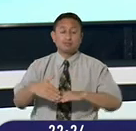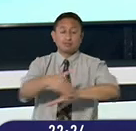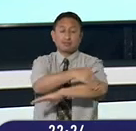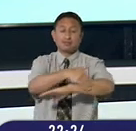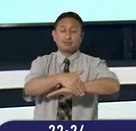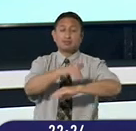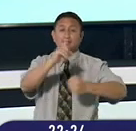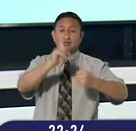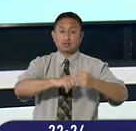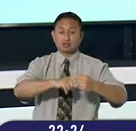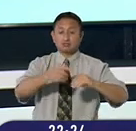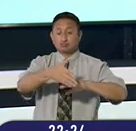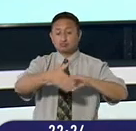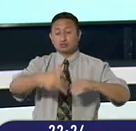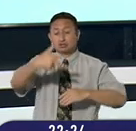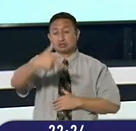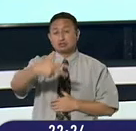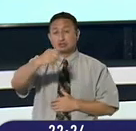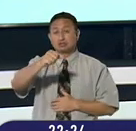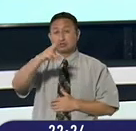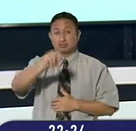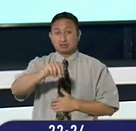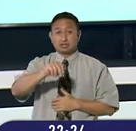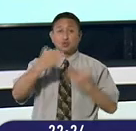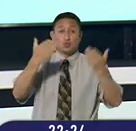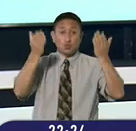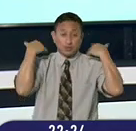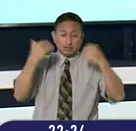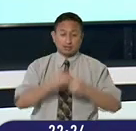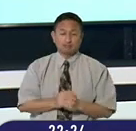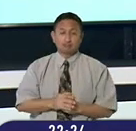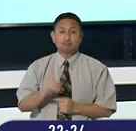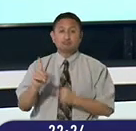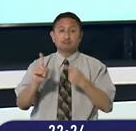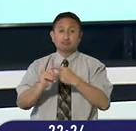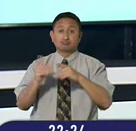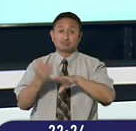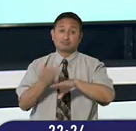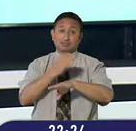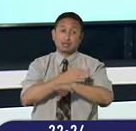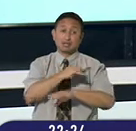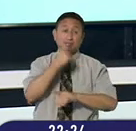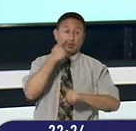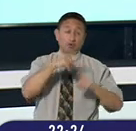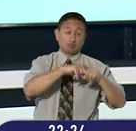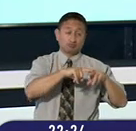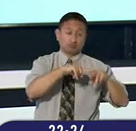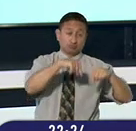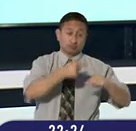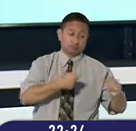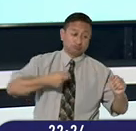calles Quito y Chambers, centro de Guayaquil. El implicado atacó con cuchillo a un taxista informal para robar sus